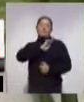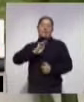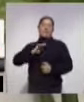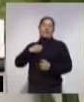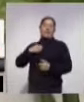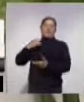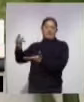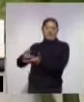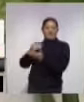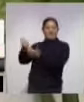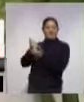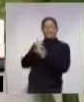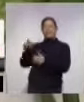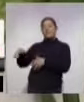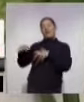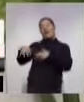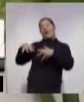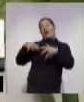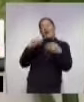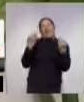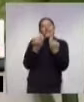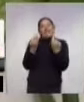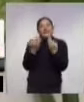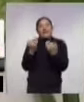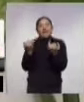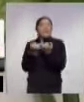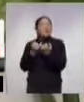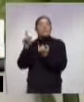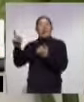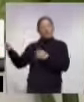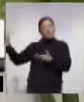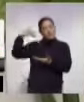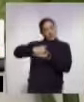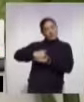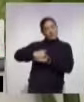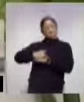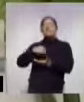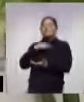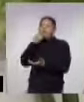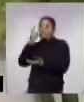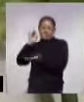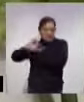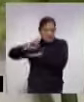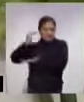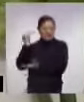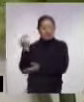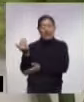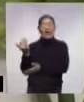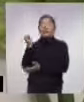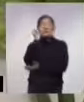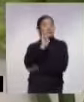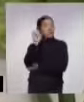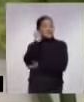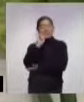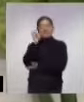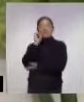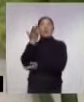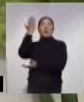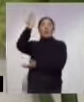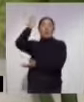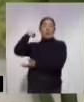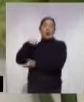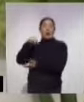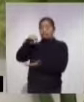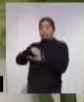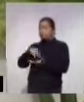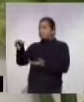con su caravana invernal, que también estuvieron por aquí. Agradecemos que pues siempre, desde que nosotros estamos,